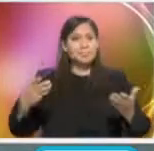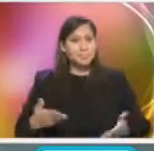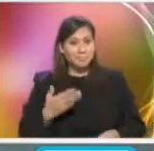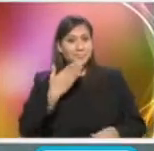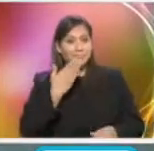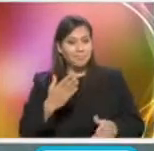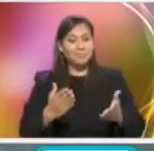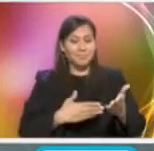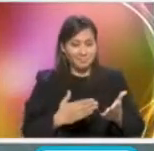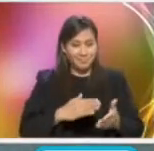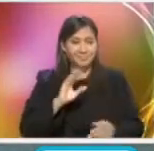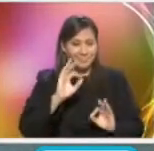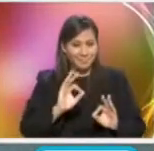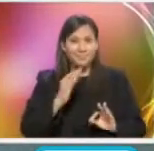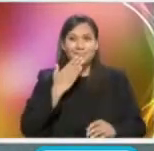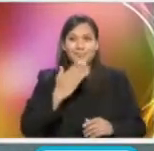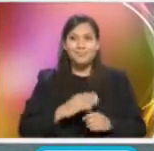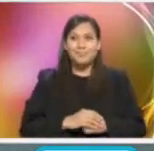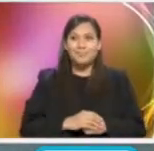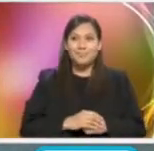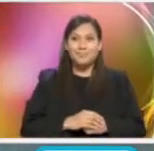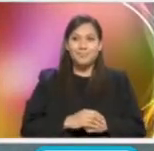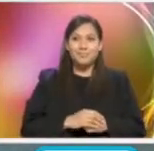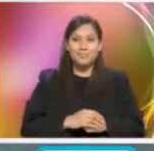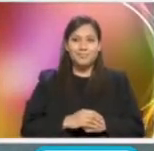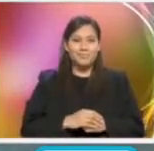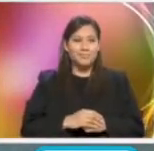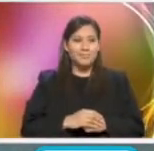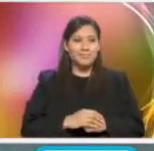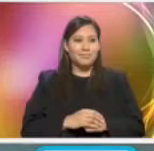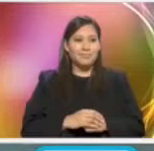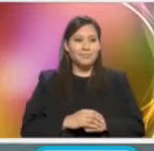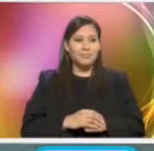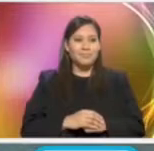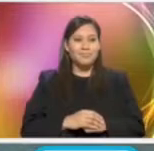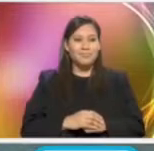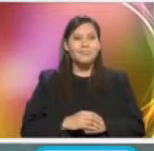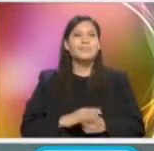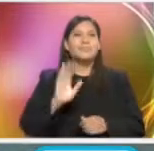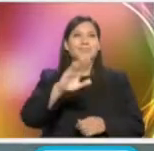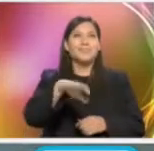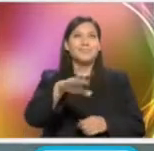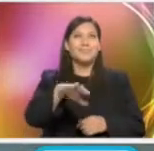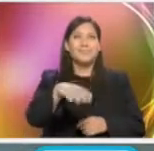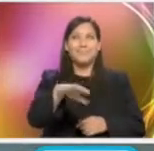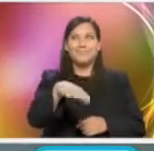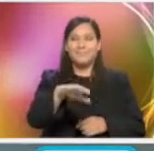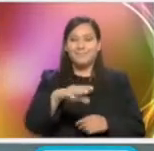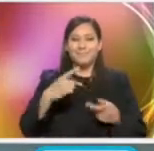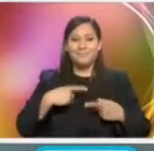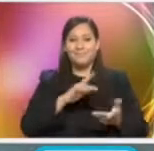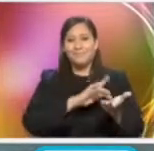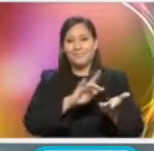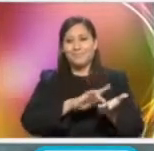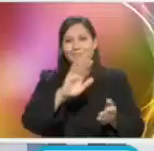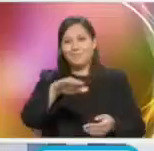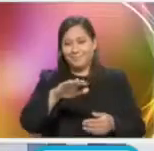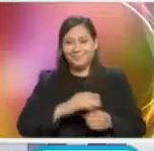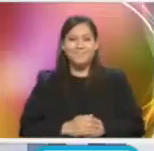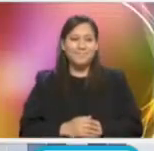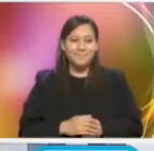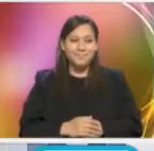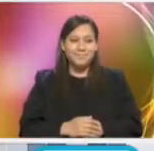aparte de cómo no. cocinero, ¿no? ¿Sí dijeron? Sí, mi chef. Ay, ajá. Tiene Bueno, su club de fans. vamos a poner ahora sí